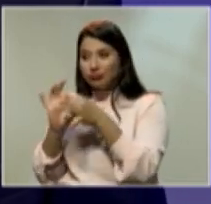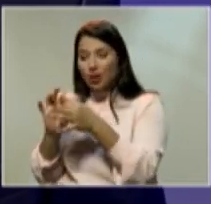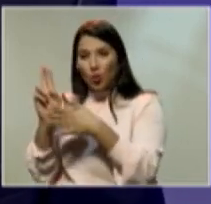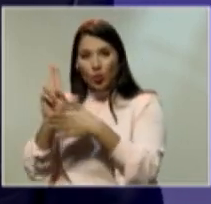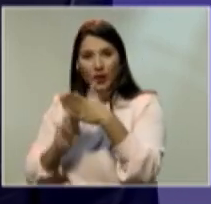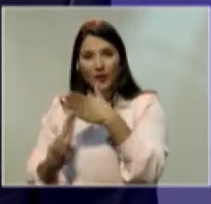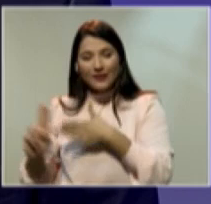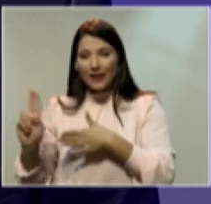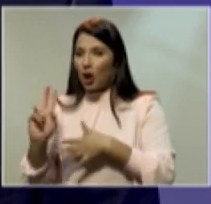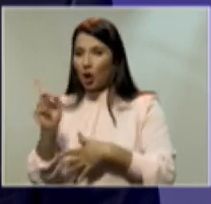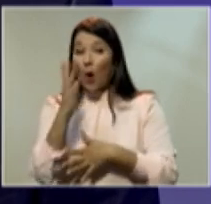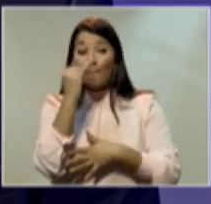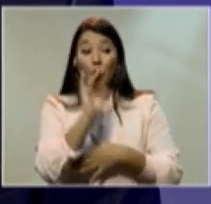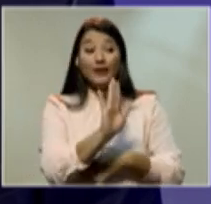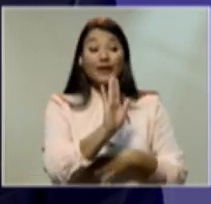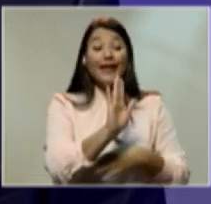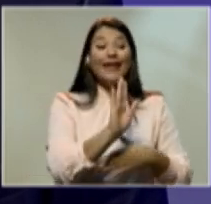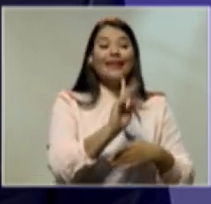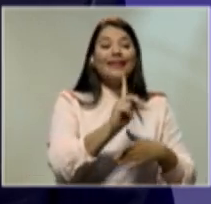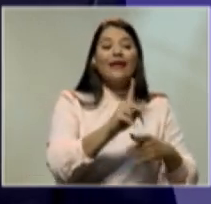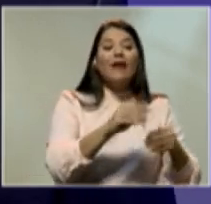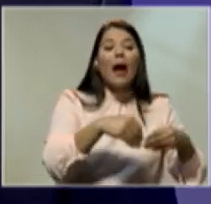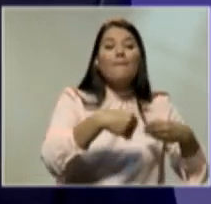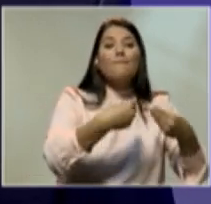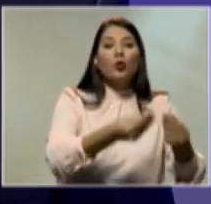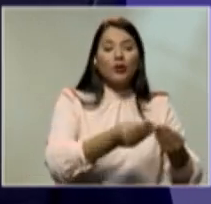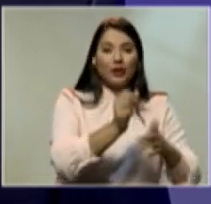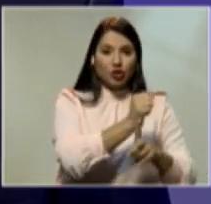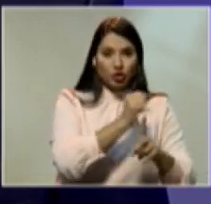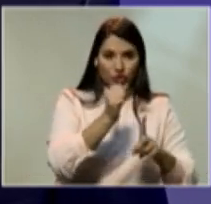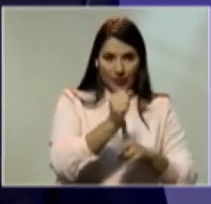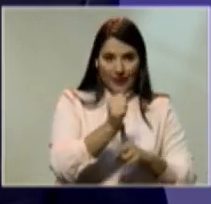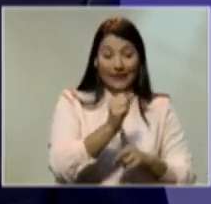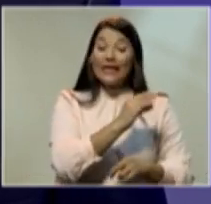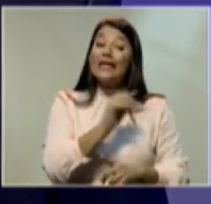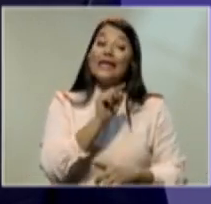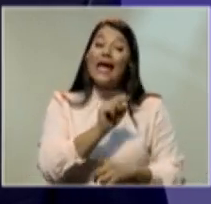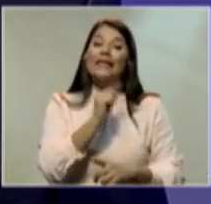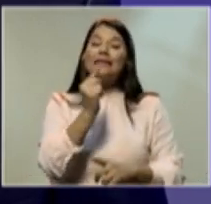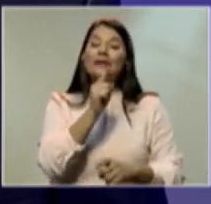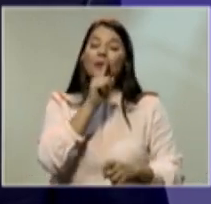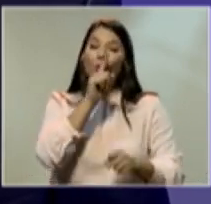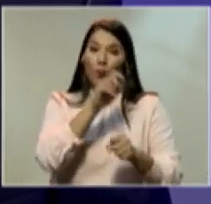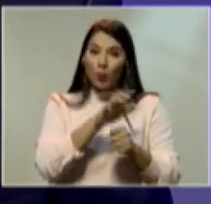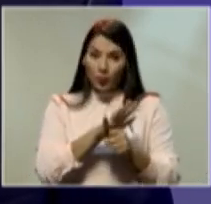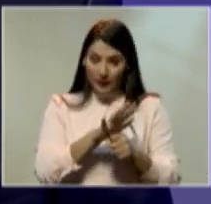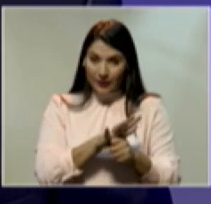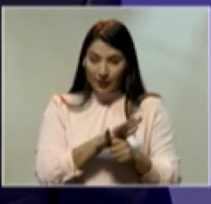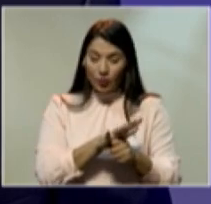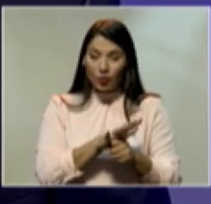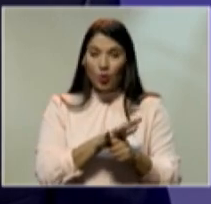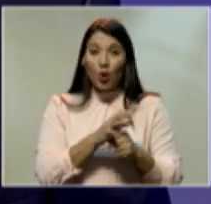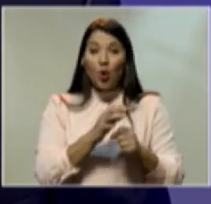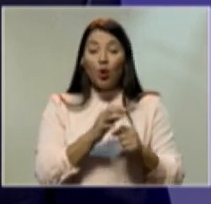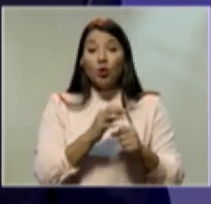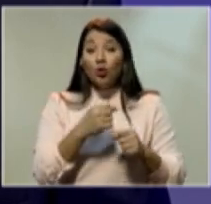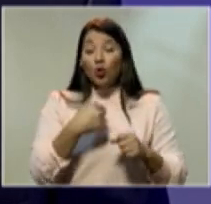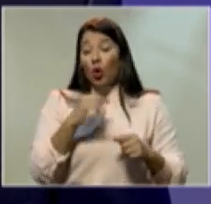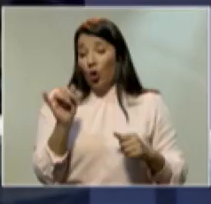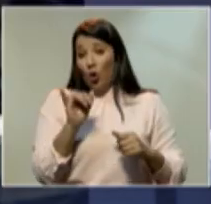ser para la sociedad y comprometido, insistía ahora, con